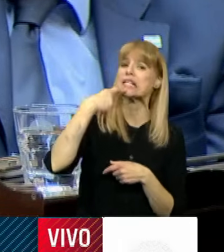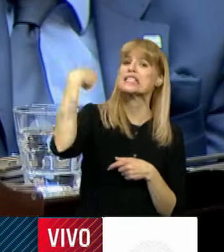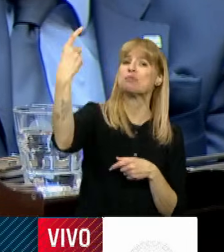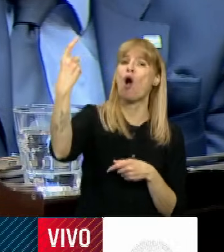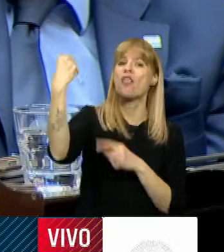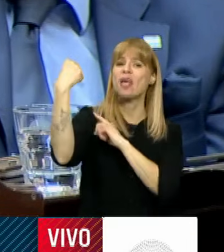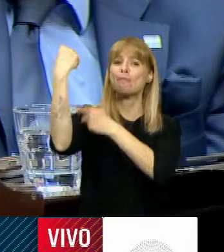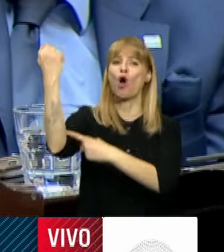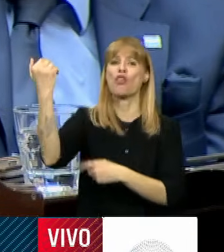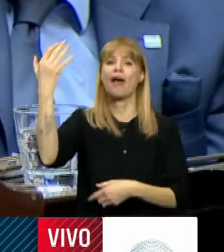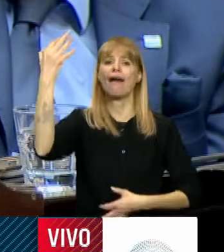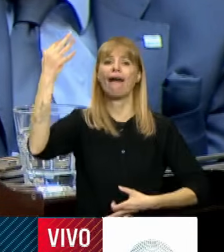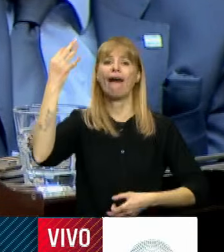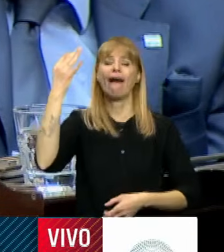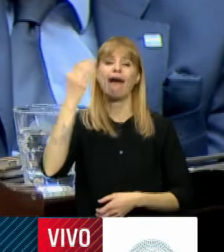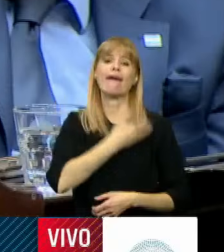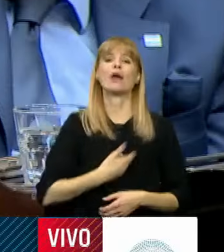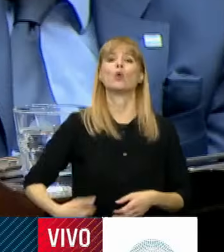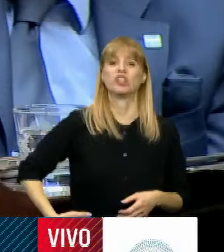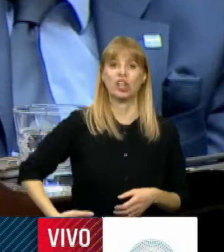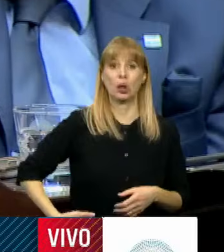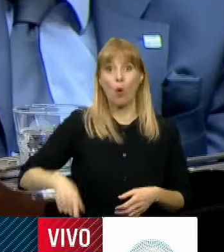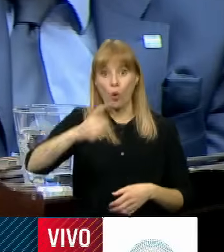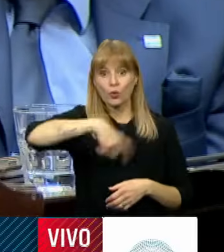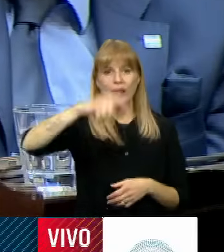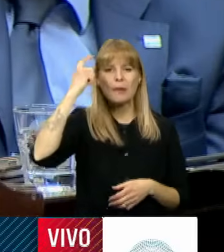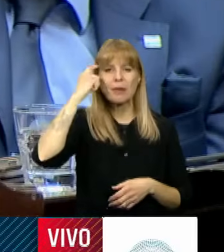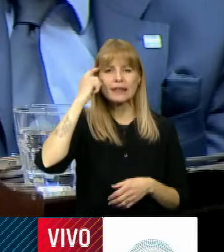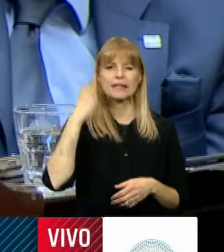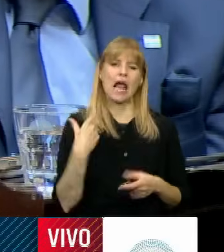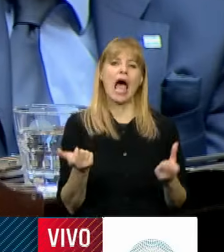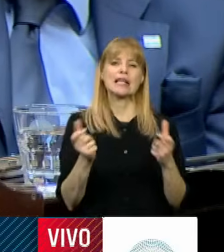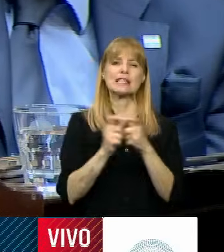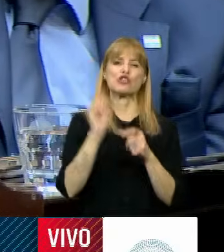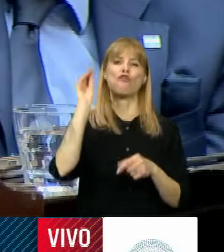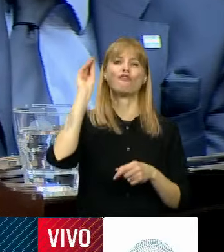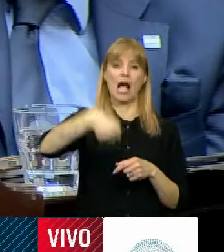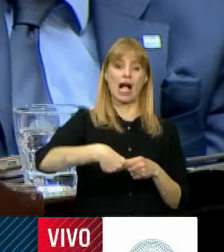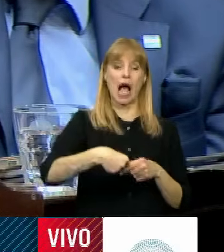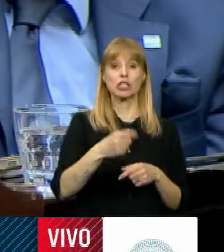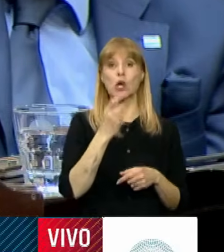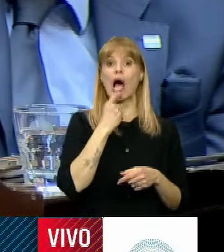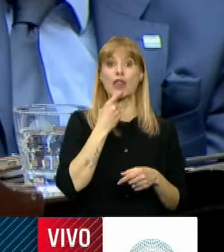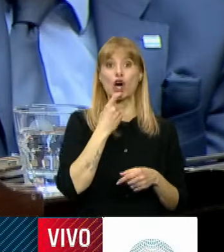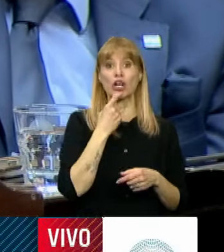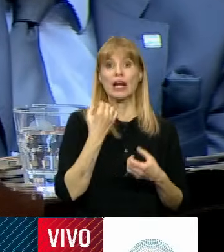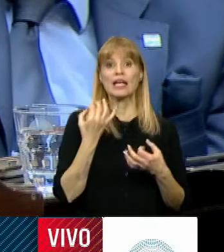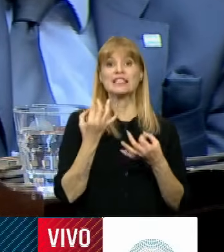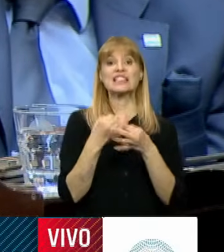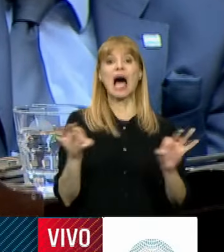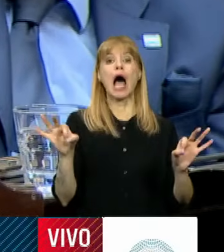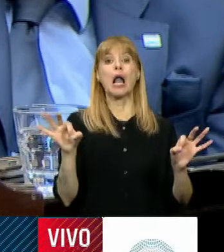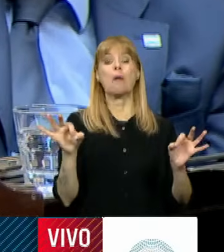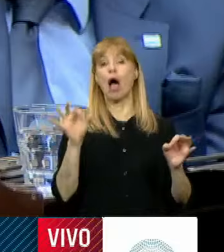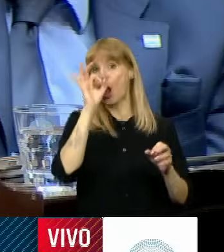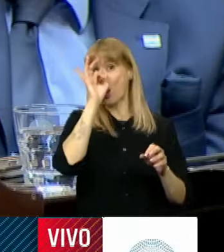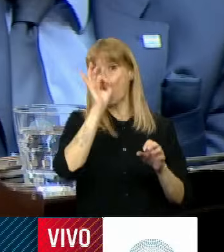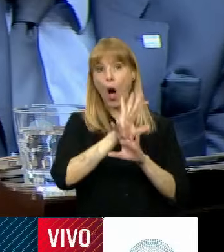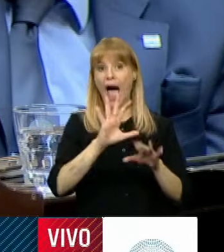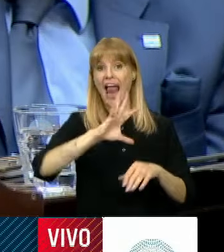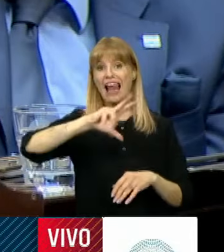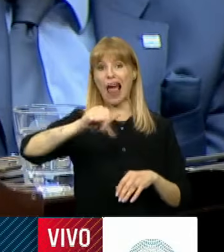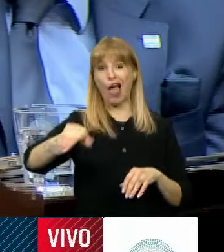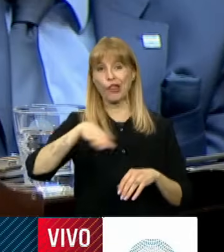Si ustedes creen que porque esta sesión fracasó, Adorni deja de ser un delincuente, están equivocados. El